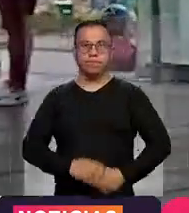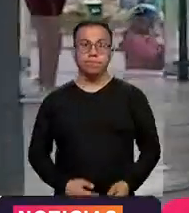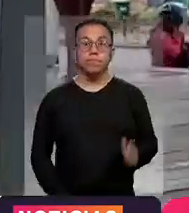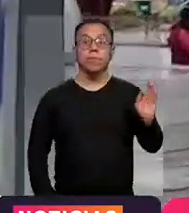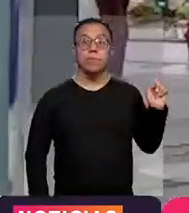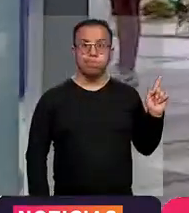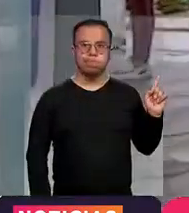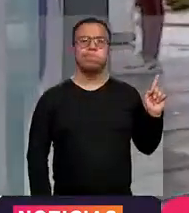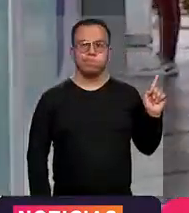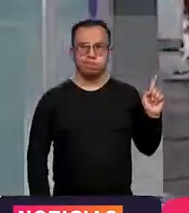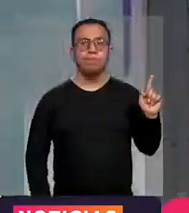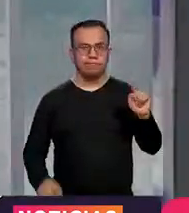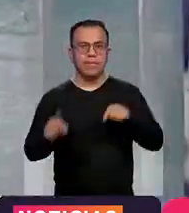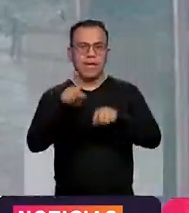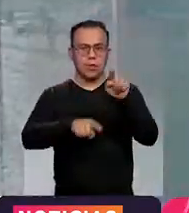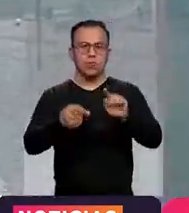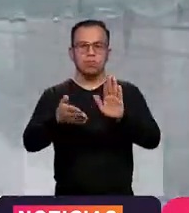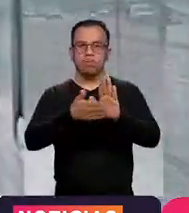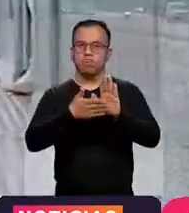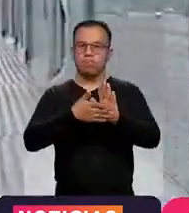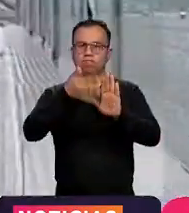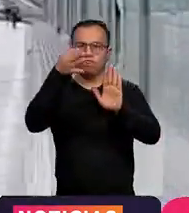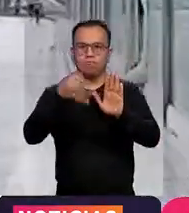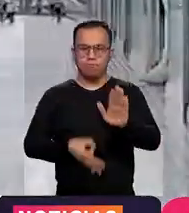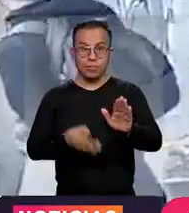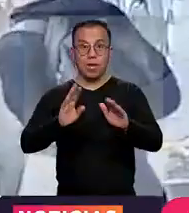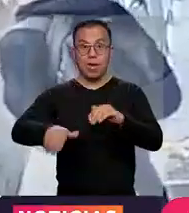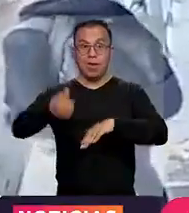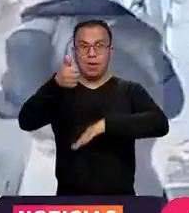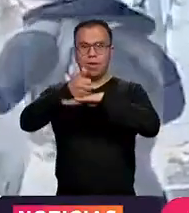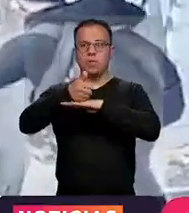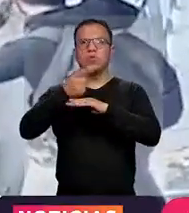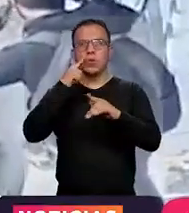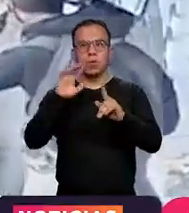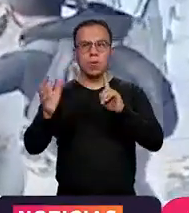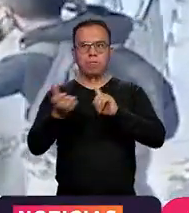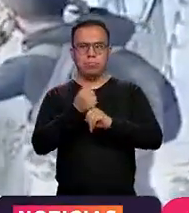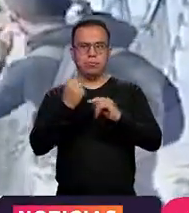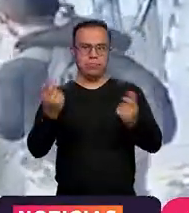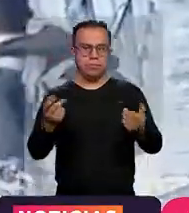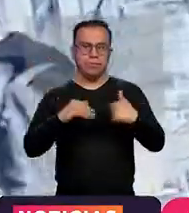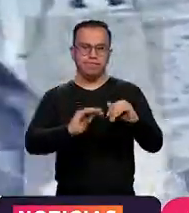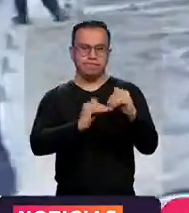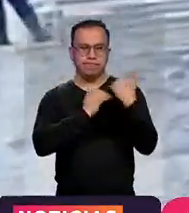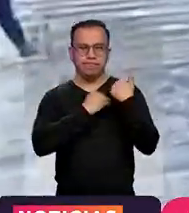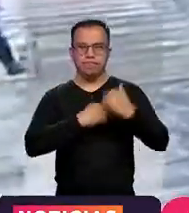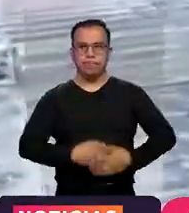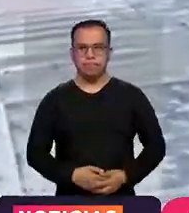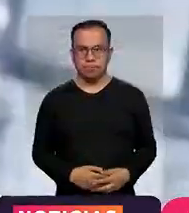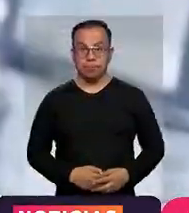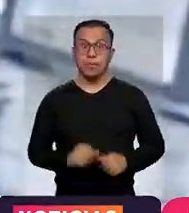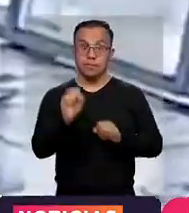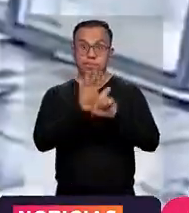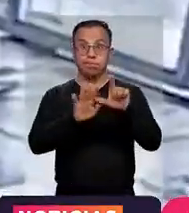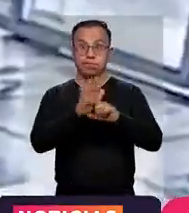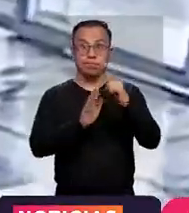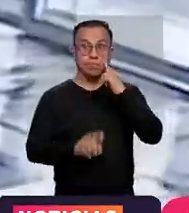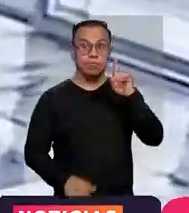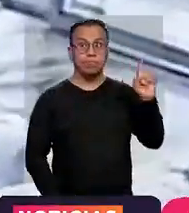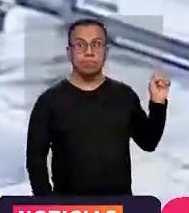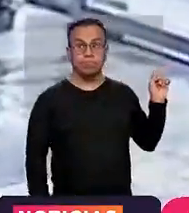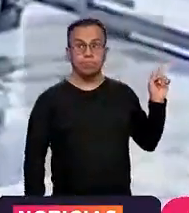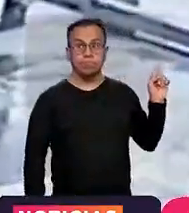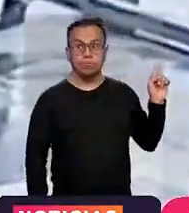Estos son algunos de los elementos probatorios con los que cuentan las autoridades para identificar a los responsables. En este video se observa,